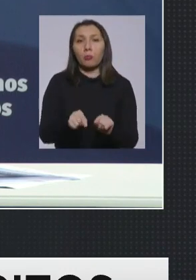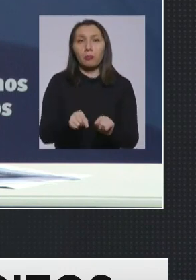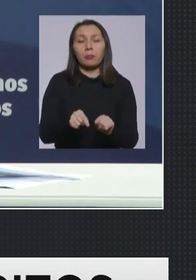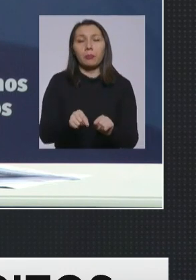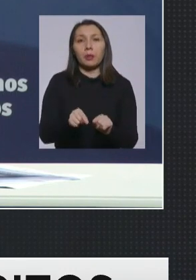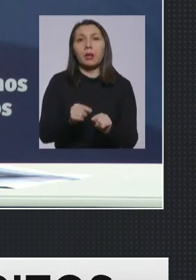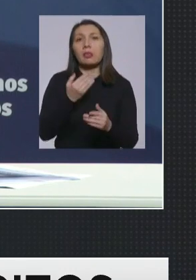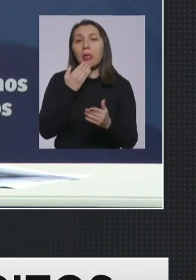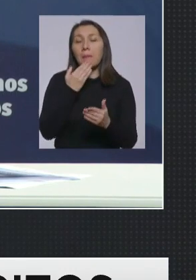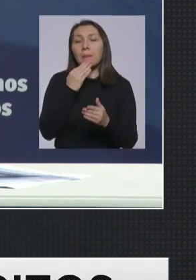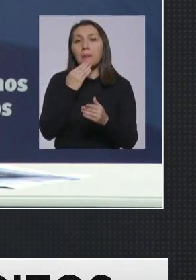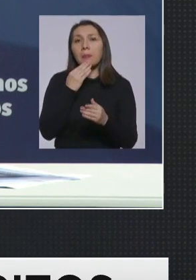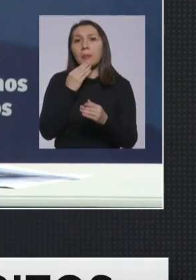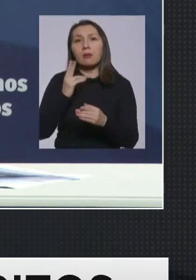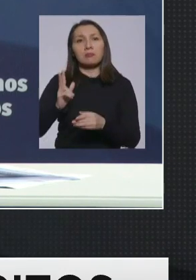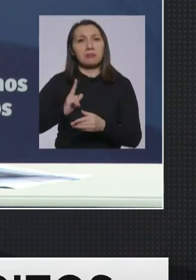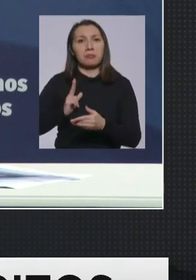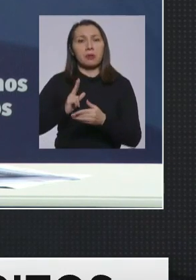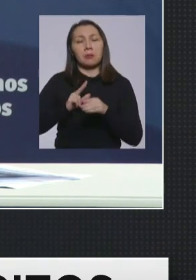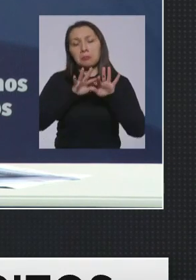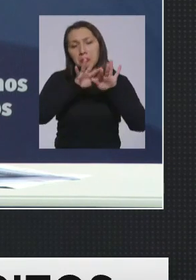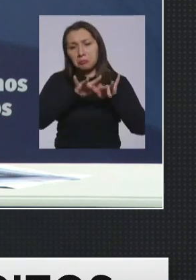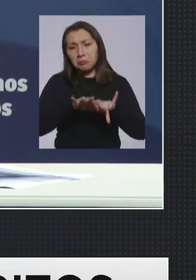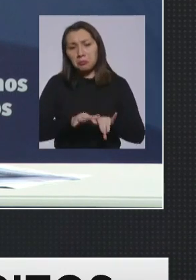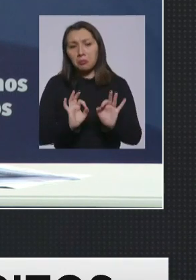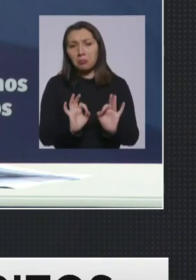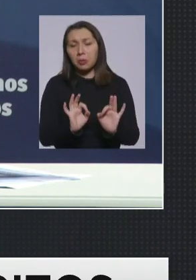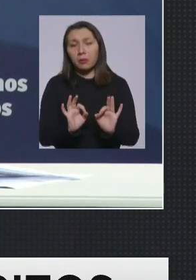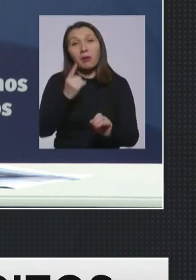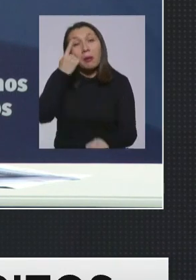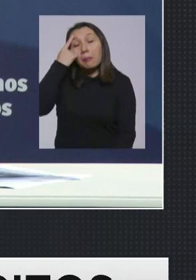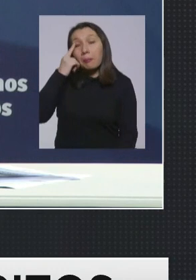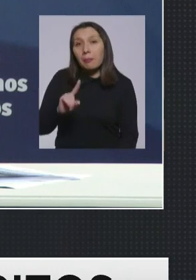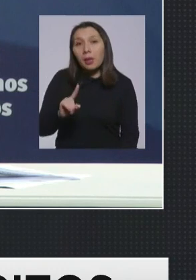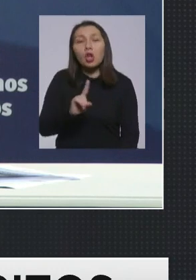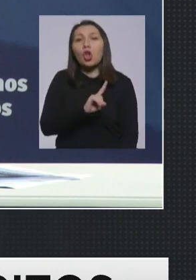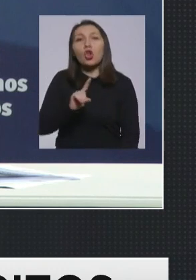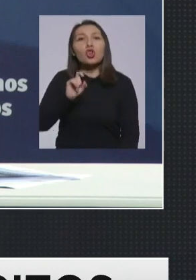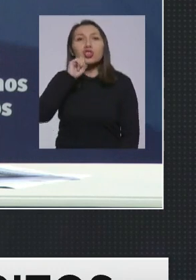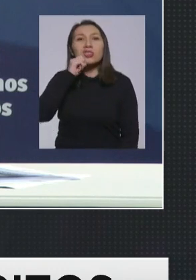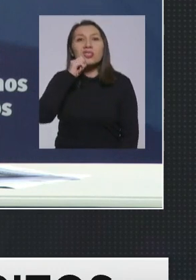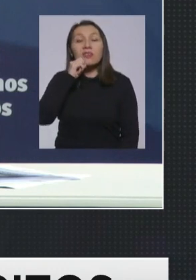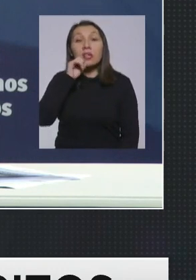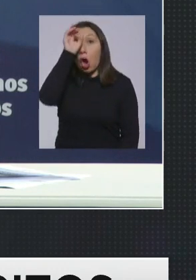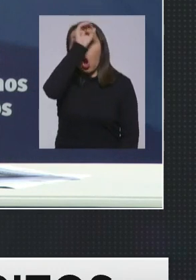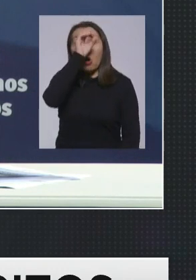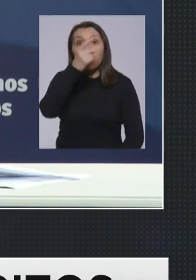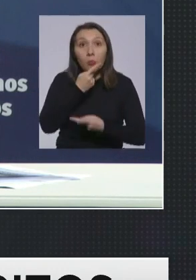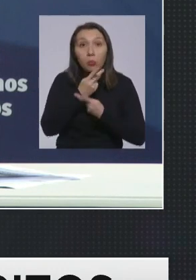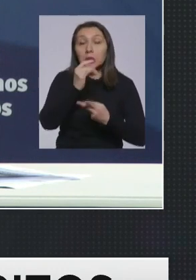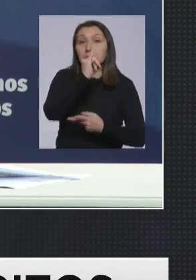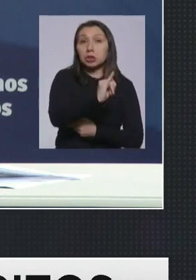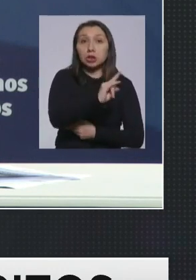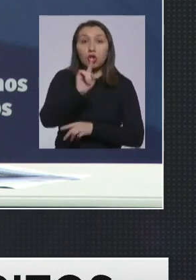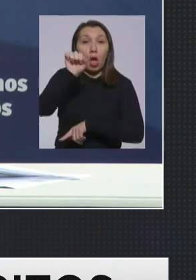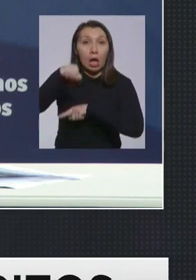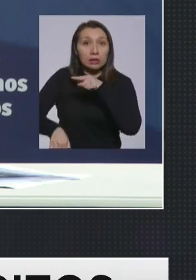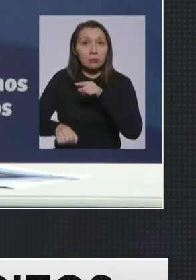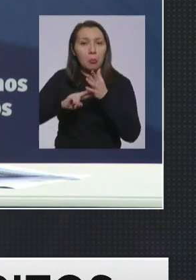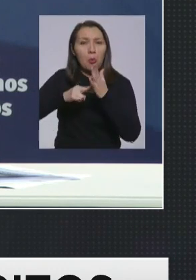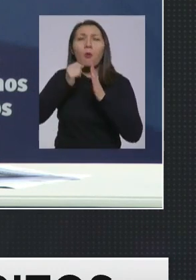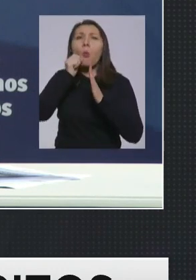parte formal está correcta pero no se pronuncia aún sobre el problema de fondo